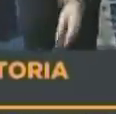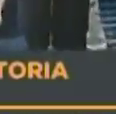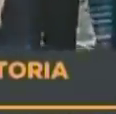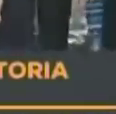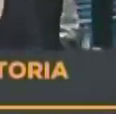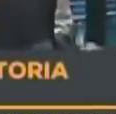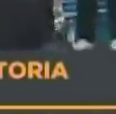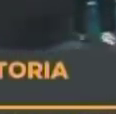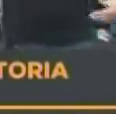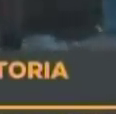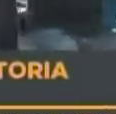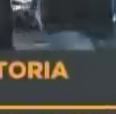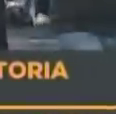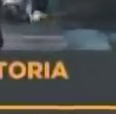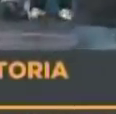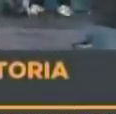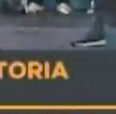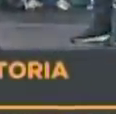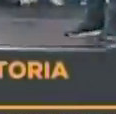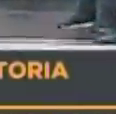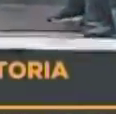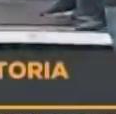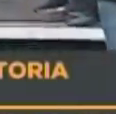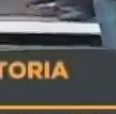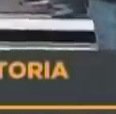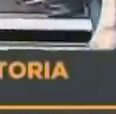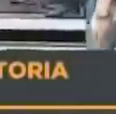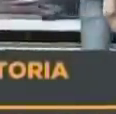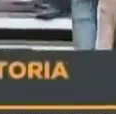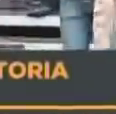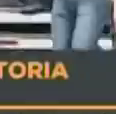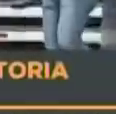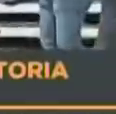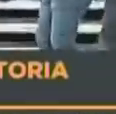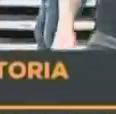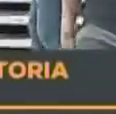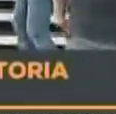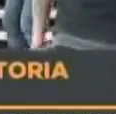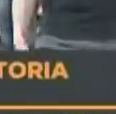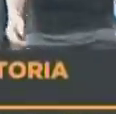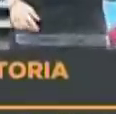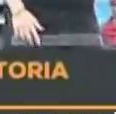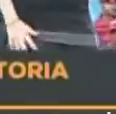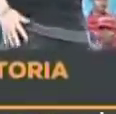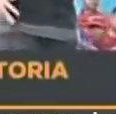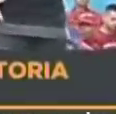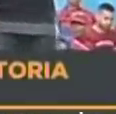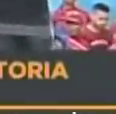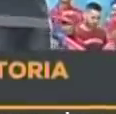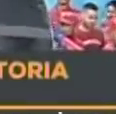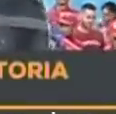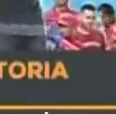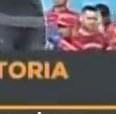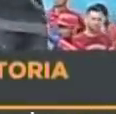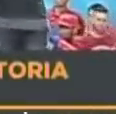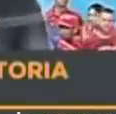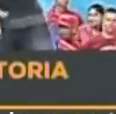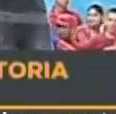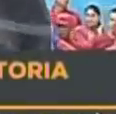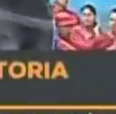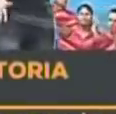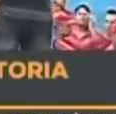Sube la mano, panita, baila el sombrero de trapita, porque vamos a ganar. El presidente Nicolás Maduro,